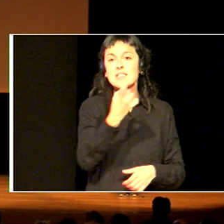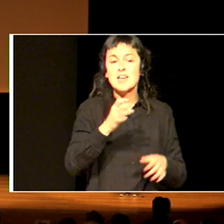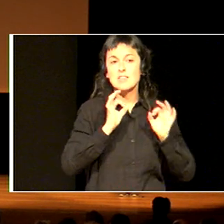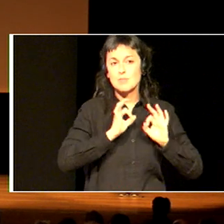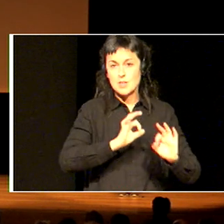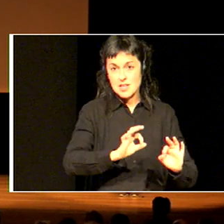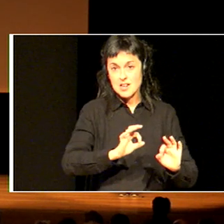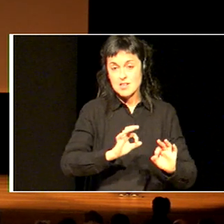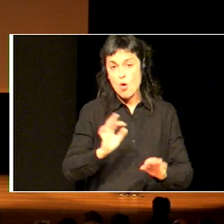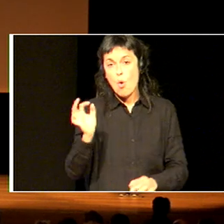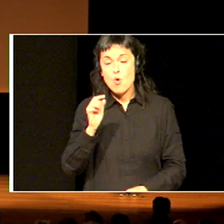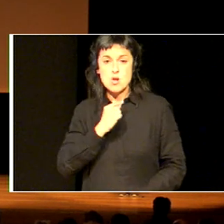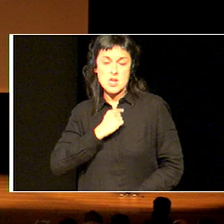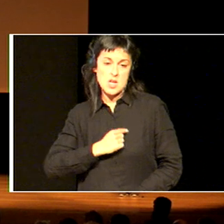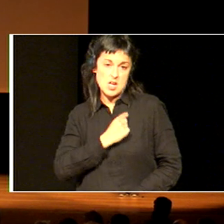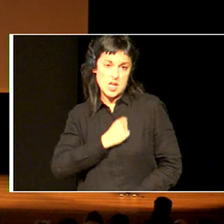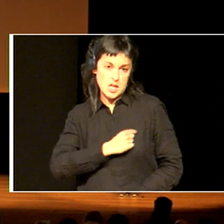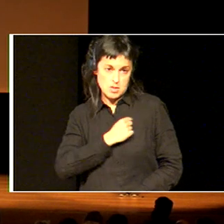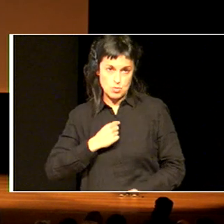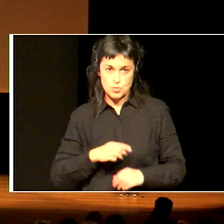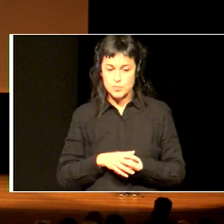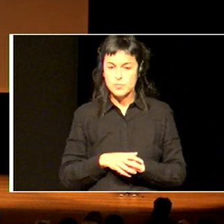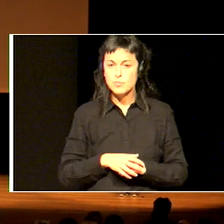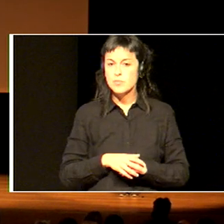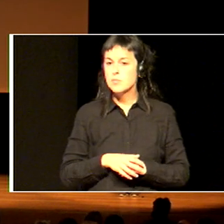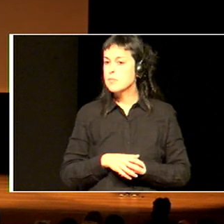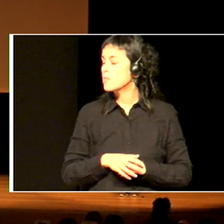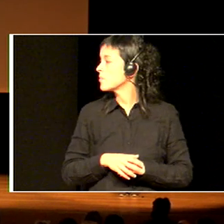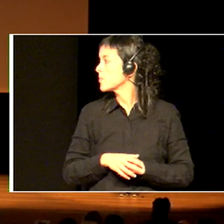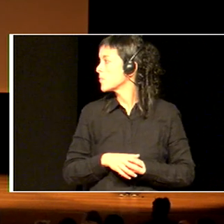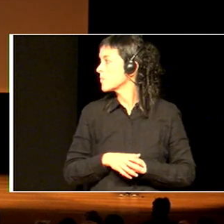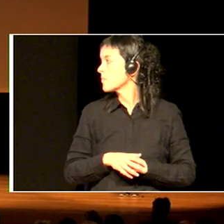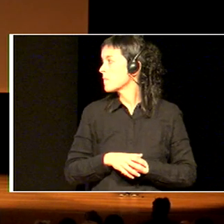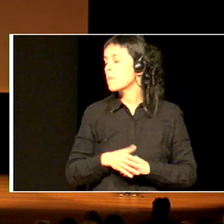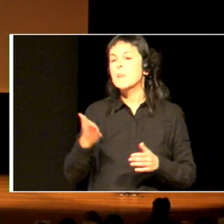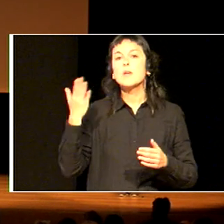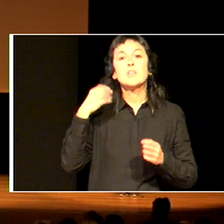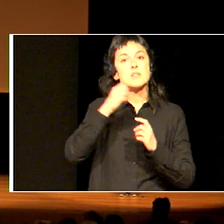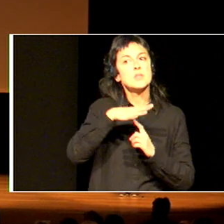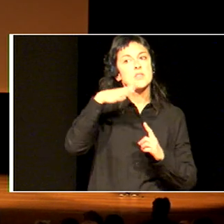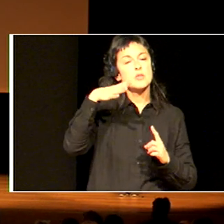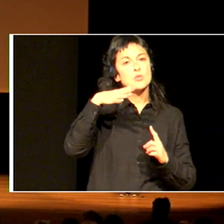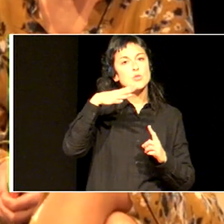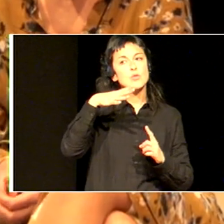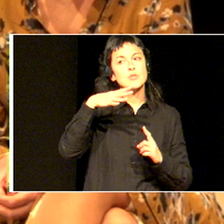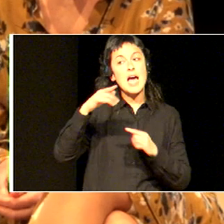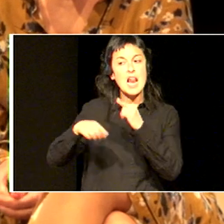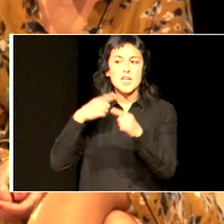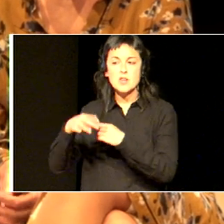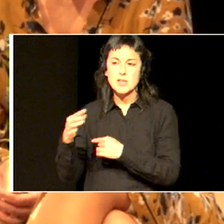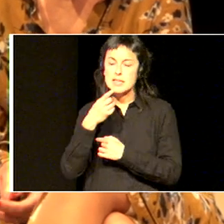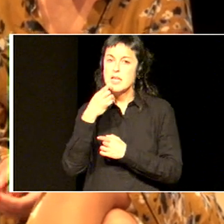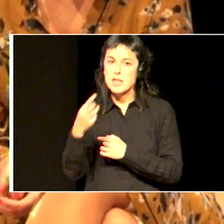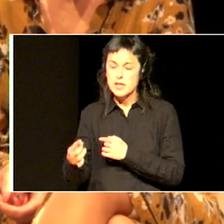eta ijitak. Guk lehenago berritzeguretik, ikastetxetik, familia hauei, ba, beti izaten genion, ba, behar